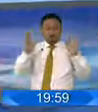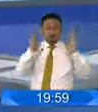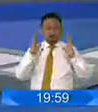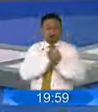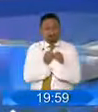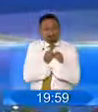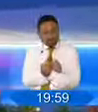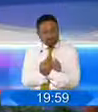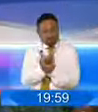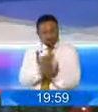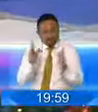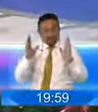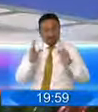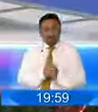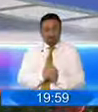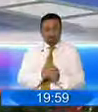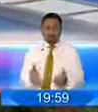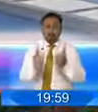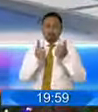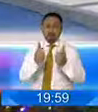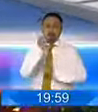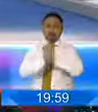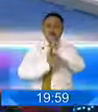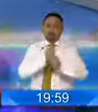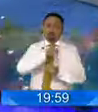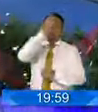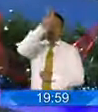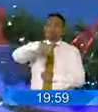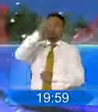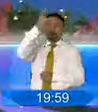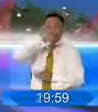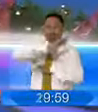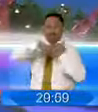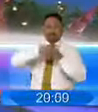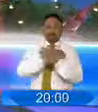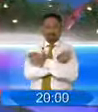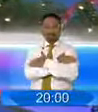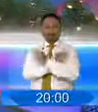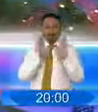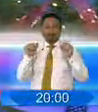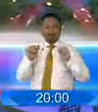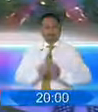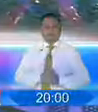el cariño y la sintonía. Que sea un excelente 2018 para todos. Un abrazo.